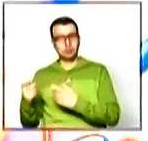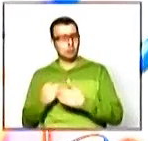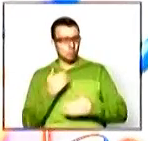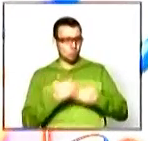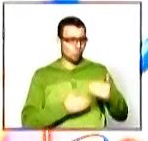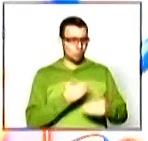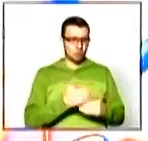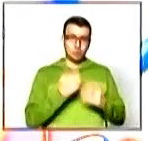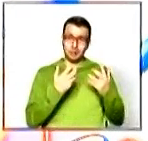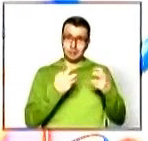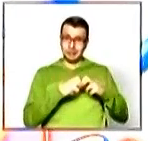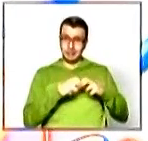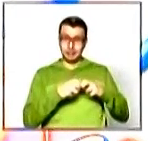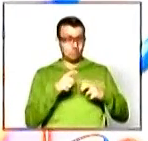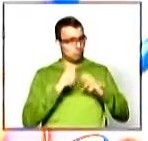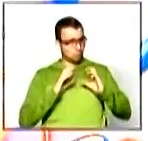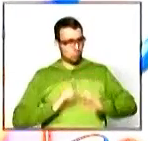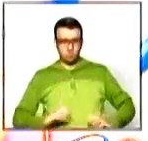del cuerpo humano.